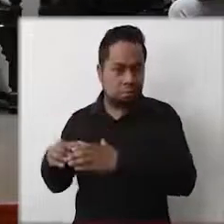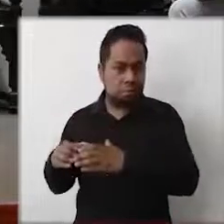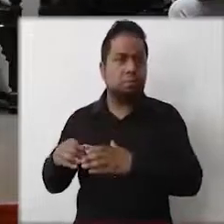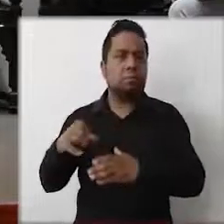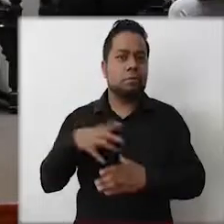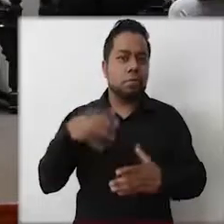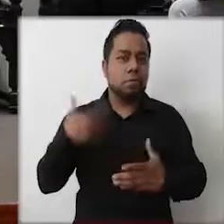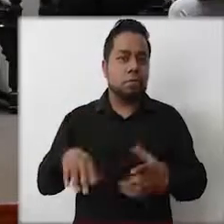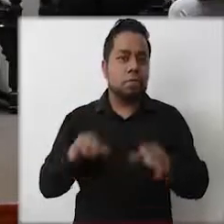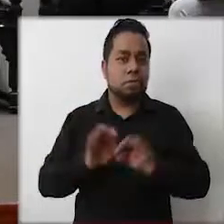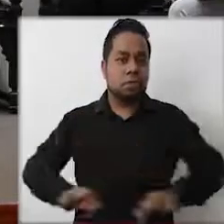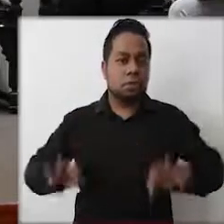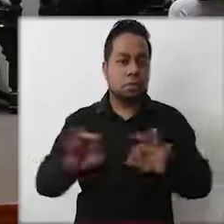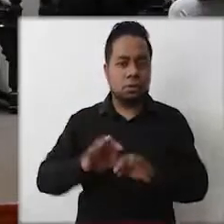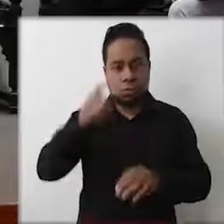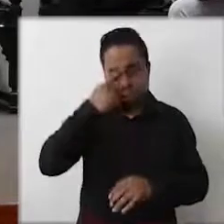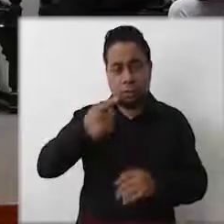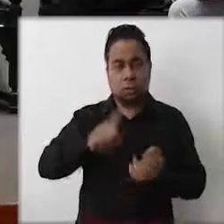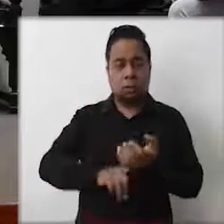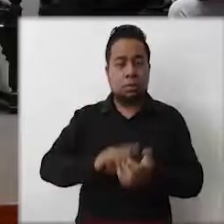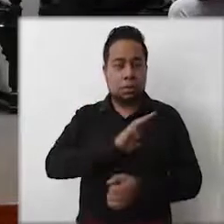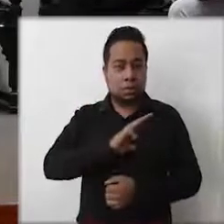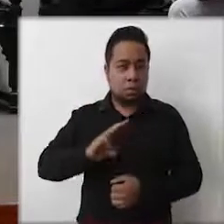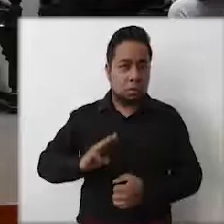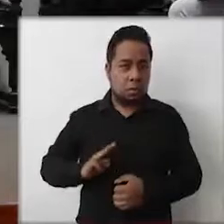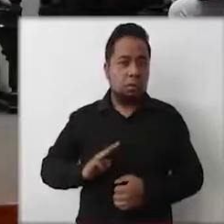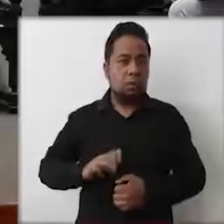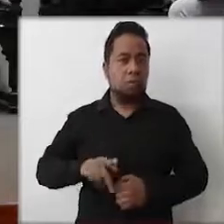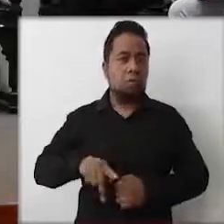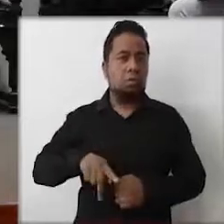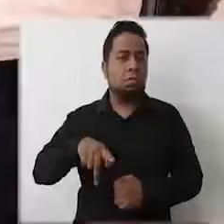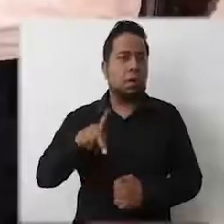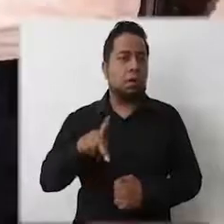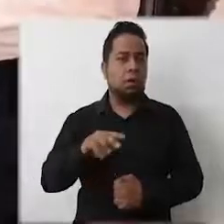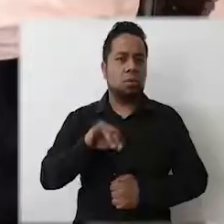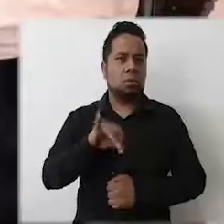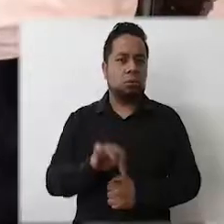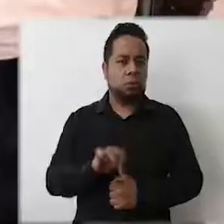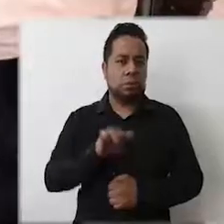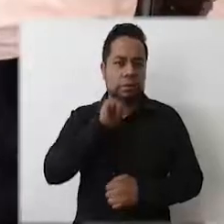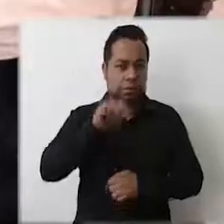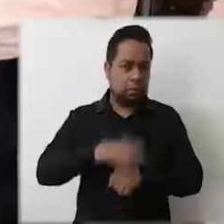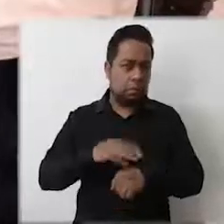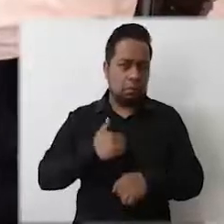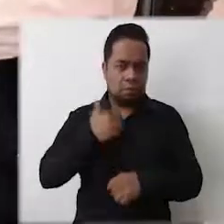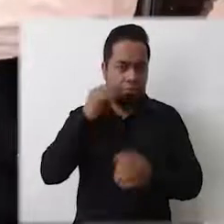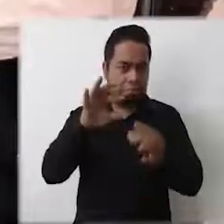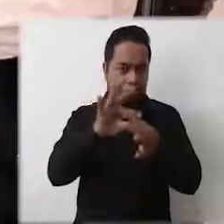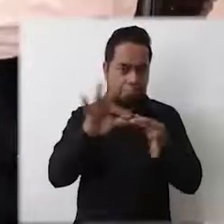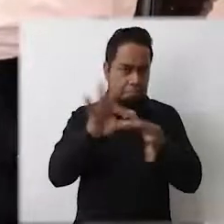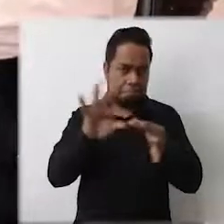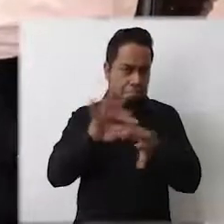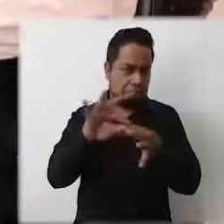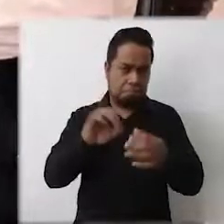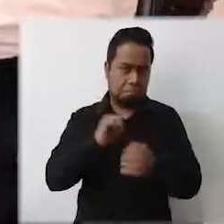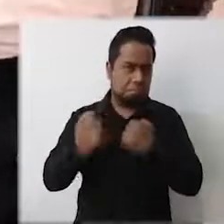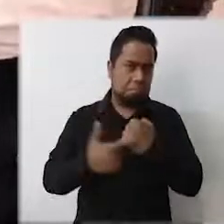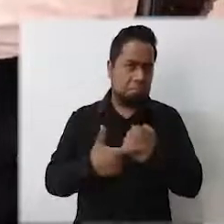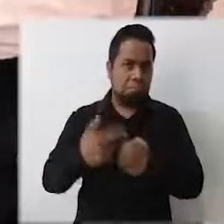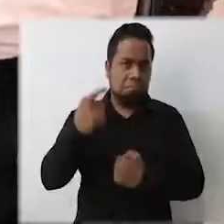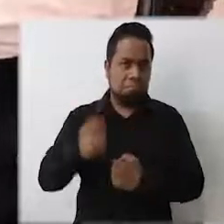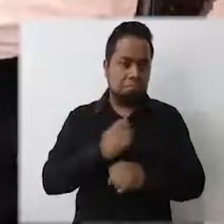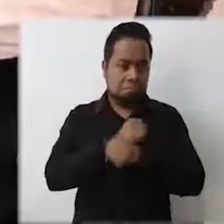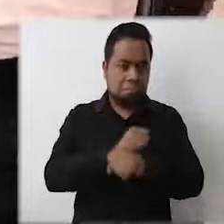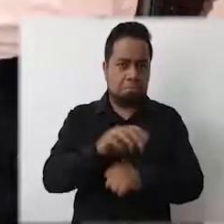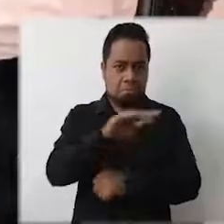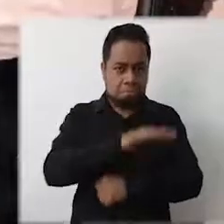compañero regidor Ismael, sí quiero destacar, primero reconozco y no pongo en duda el tema de lo que ellos han